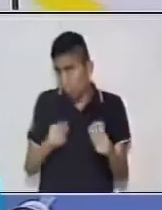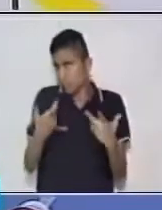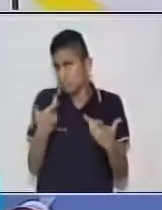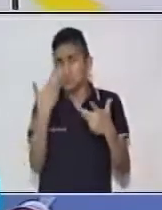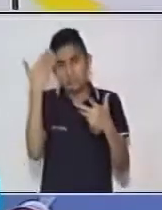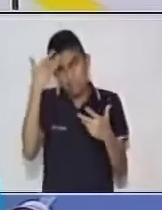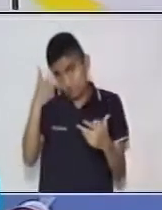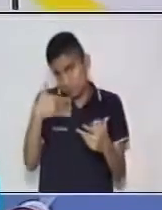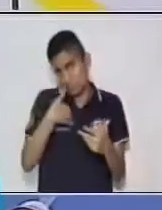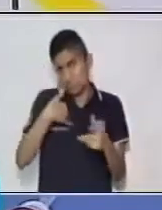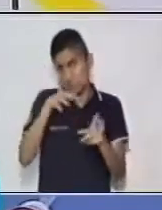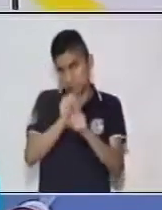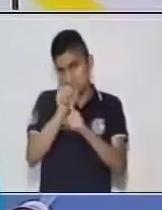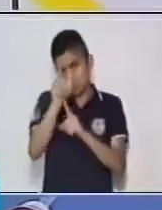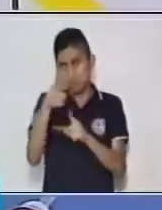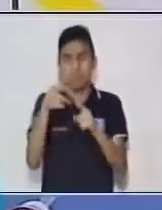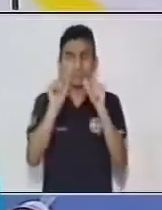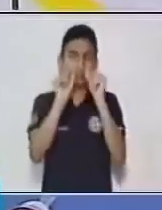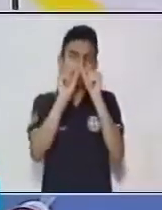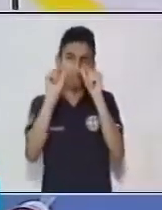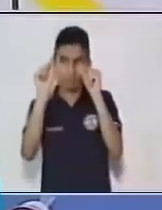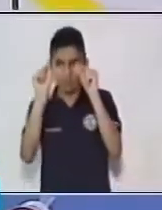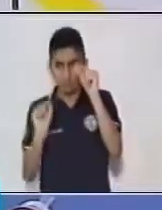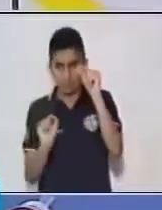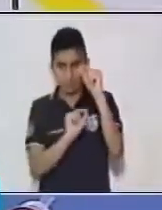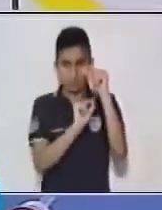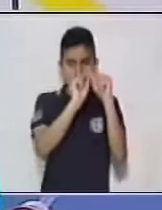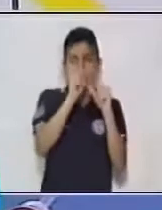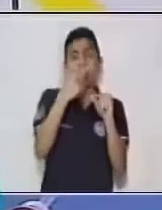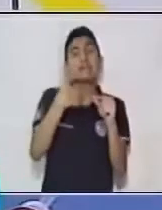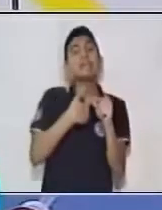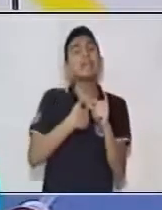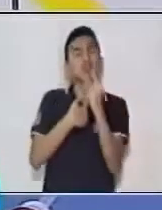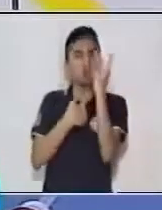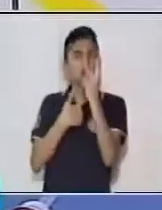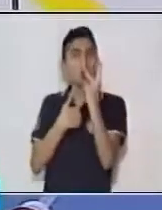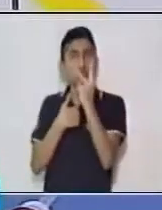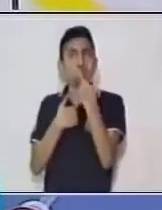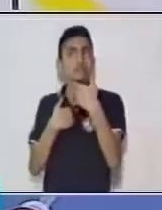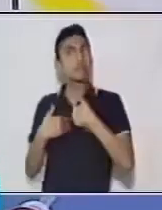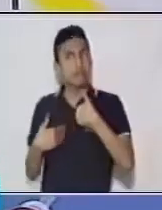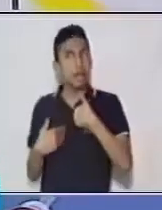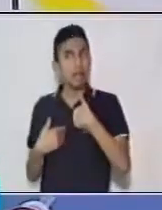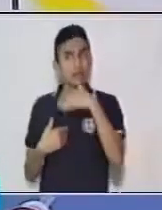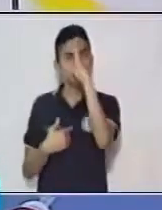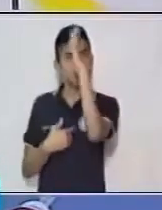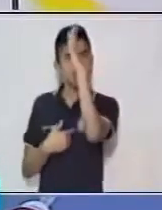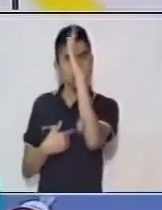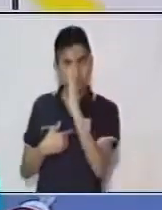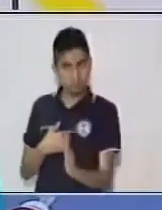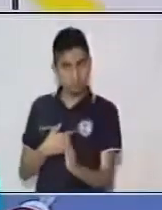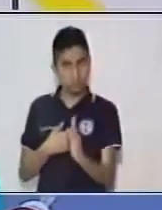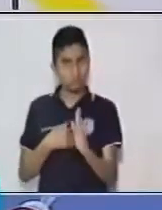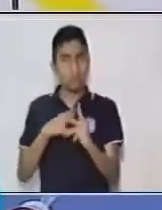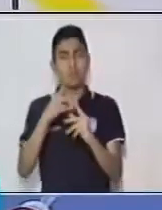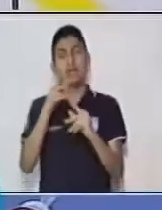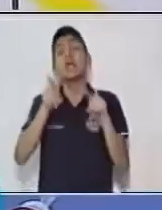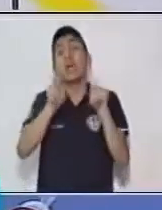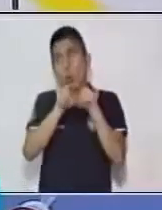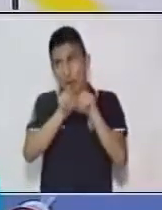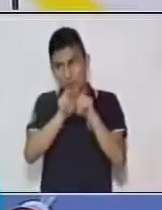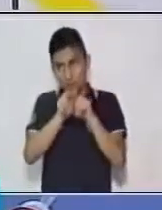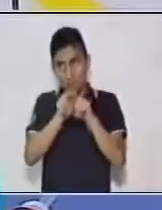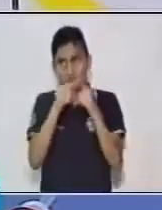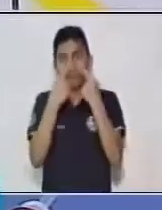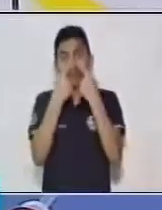vertical. ¿Ves? Tiene un eje de simetría que divide al cuadrado en dos partes iguales, pero también tiene un